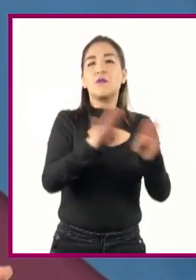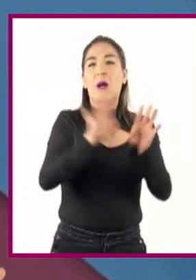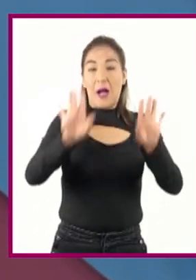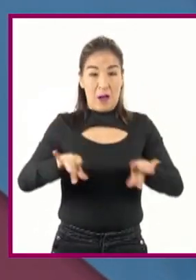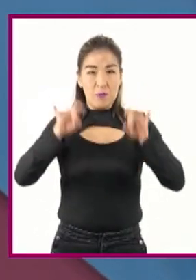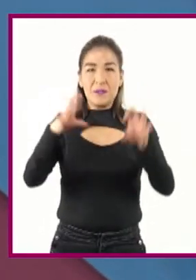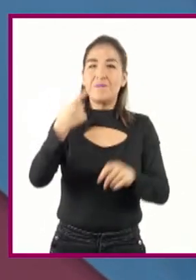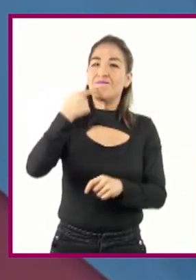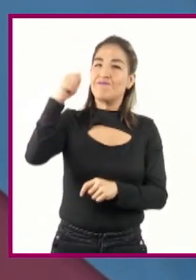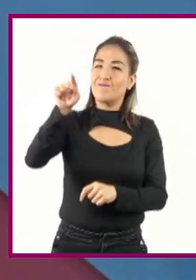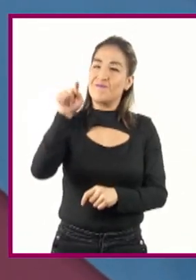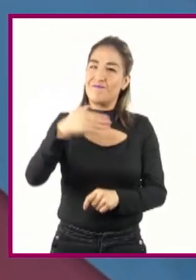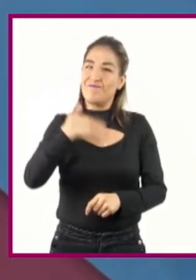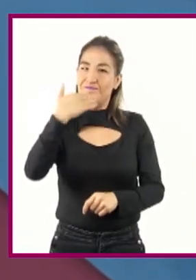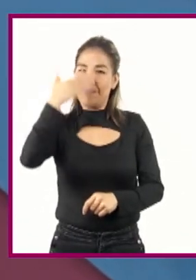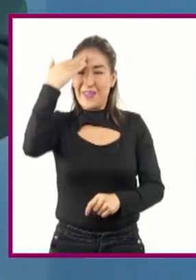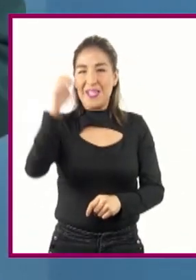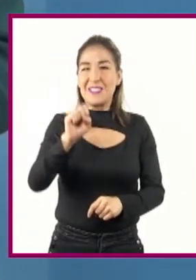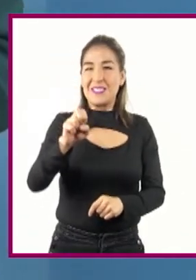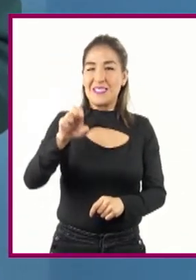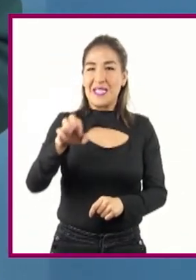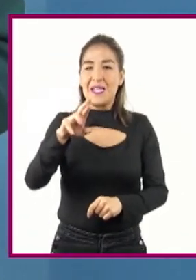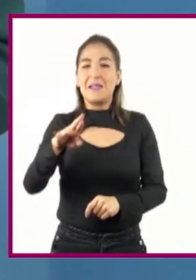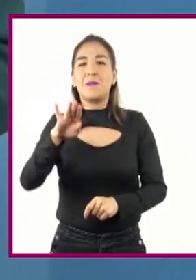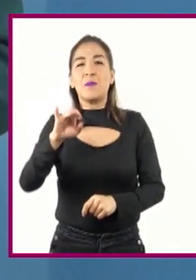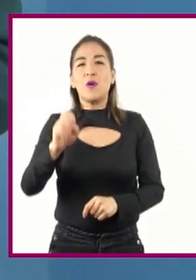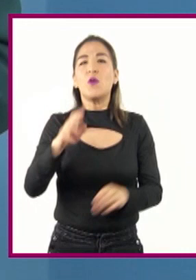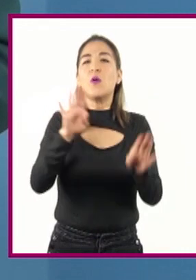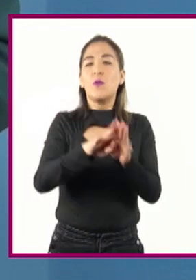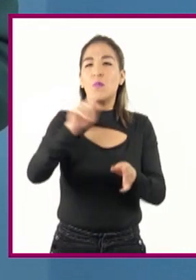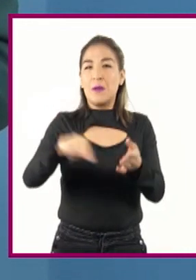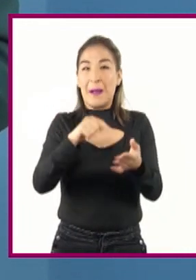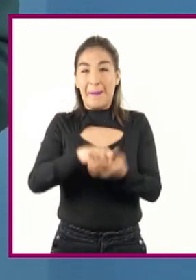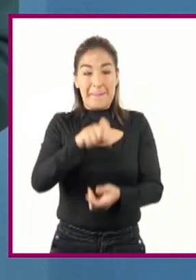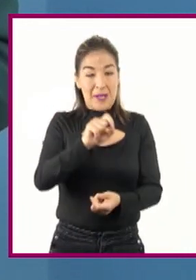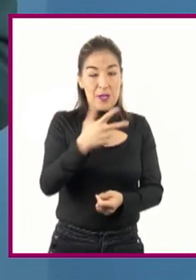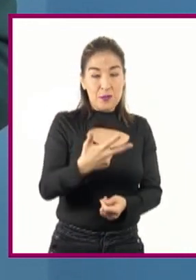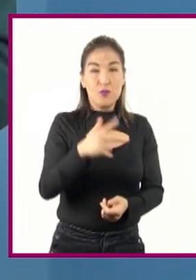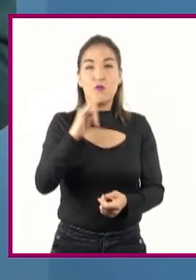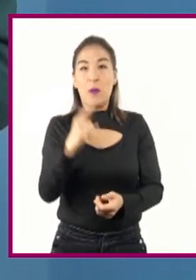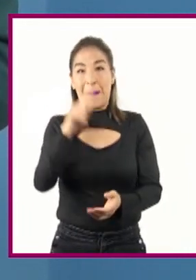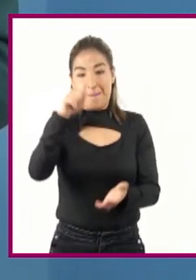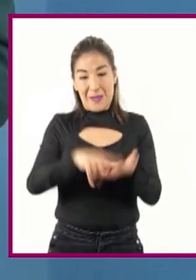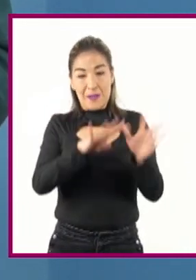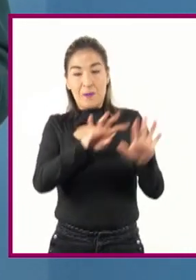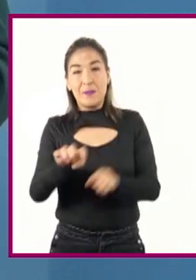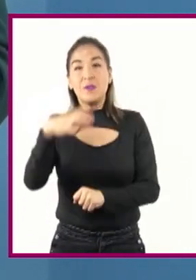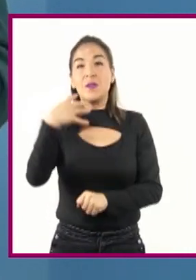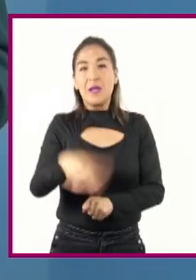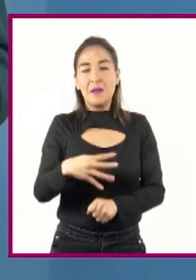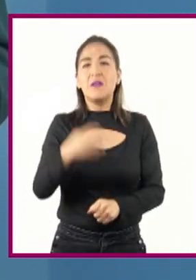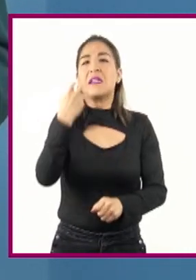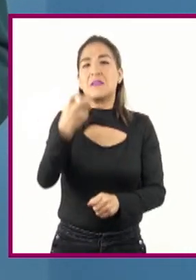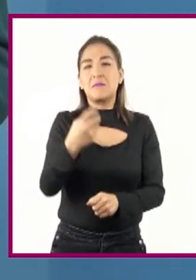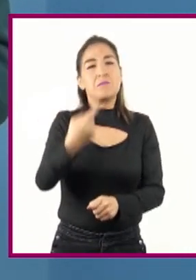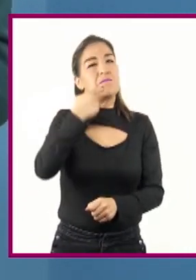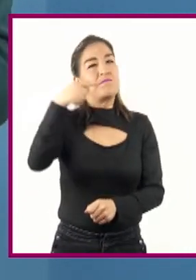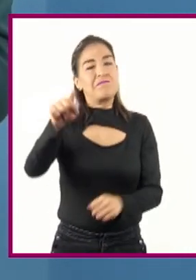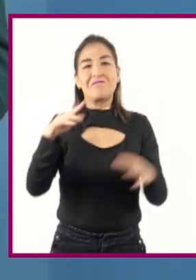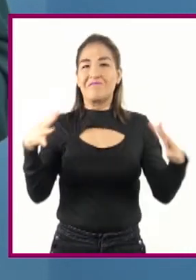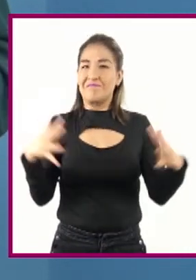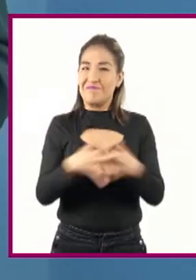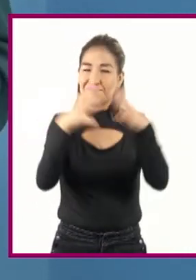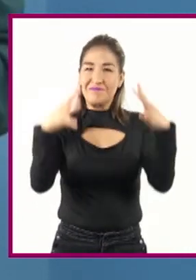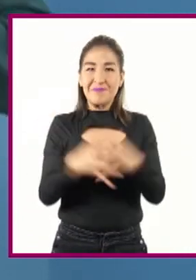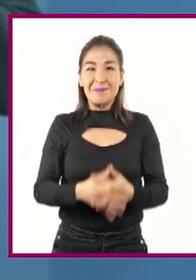el asesinato y un mes después, el 28 de julio de 1914, le declaró la guerra.